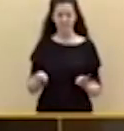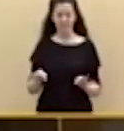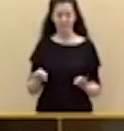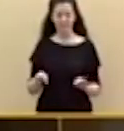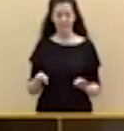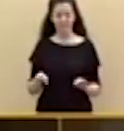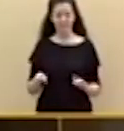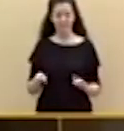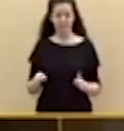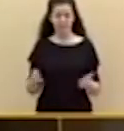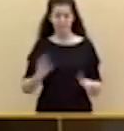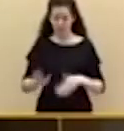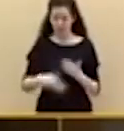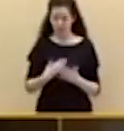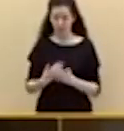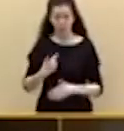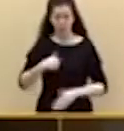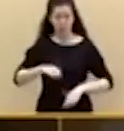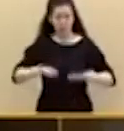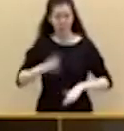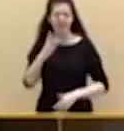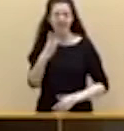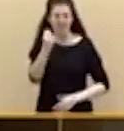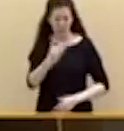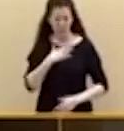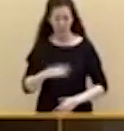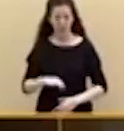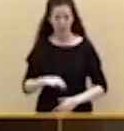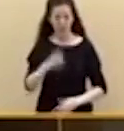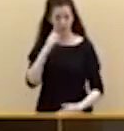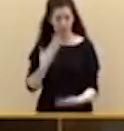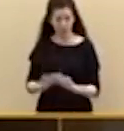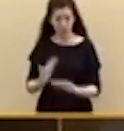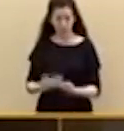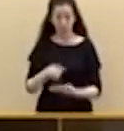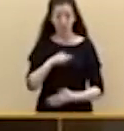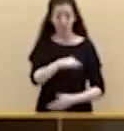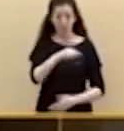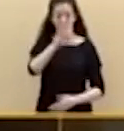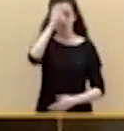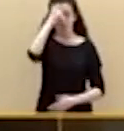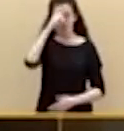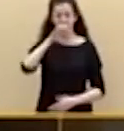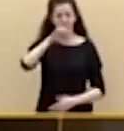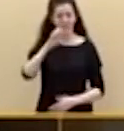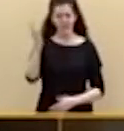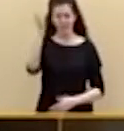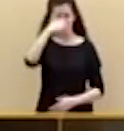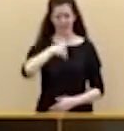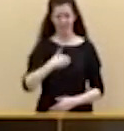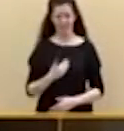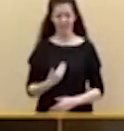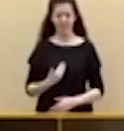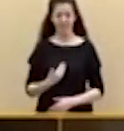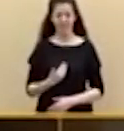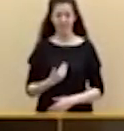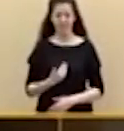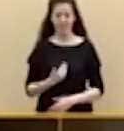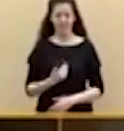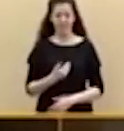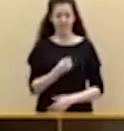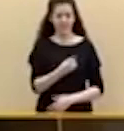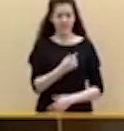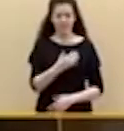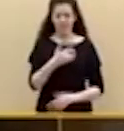Este Estos partidos Independentistas Es Gravísima Que no va a poder gobernar Porque les voy a decir una